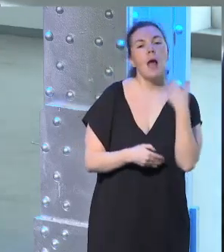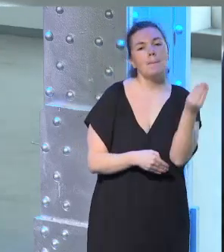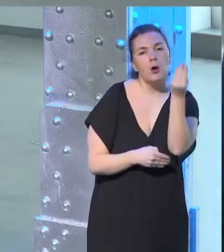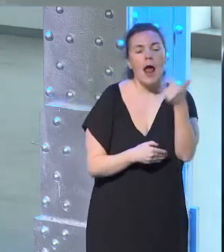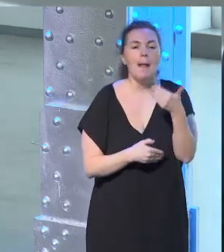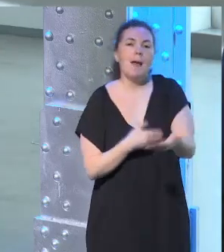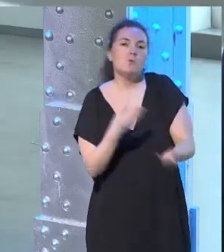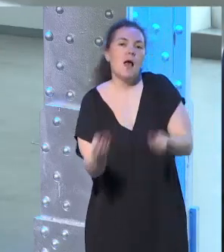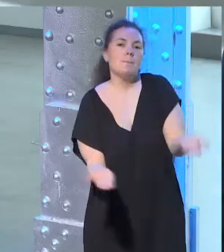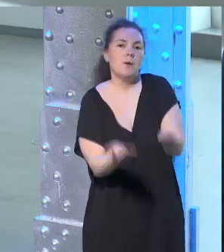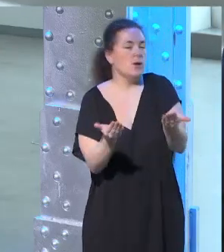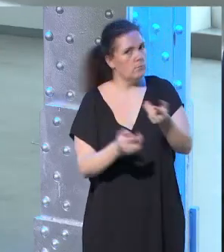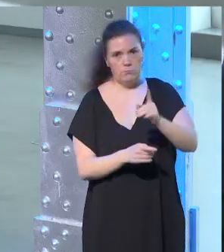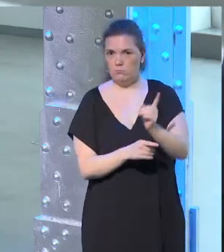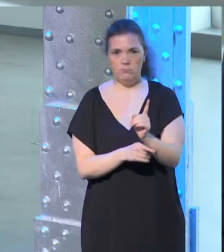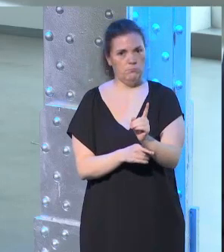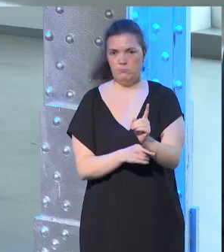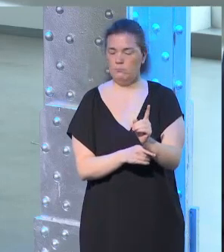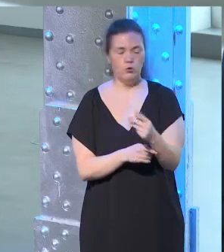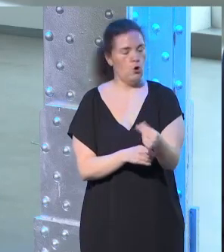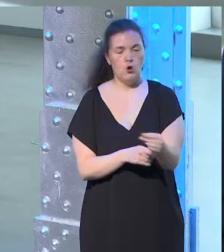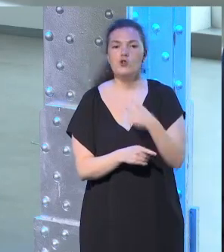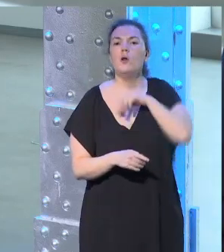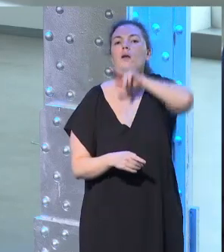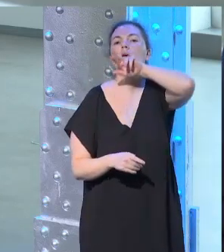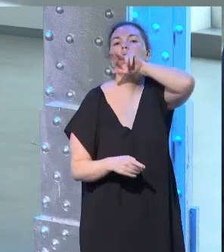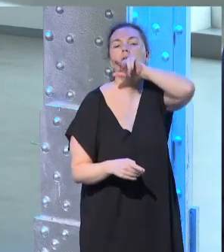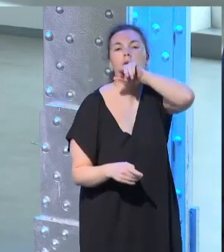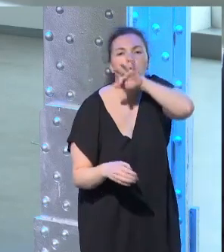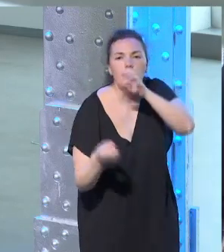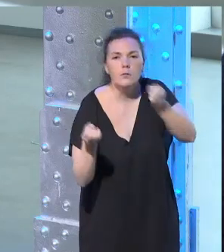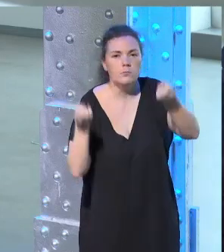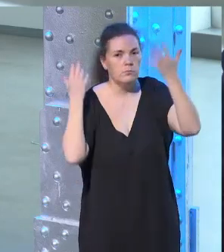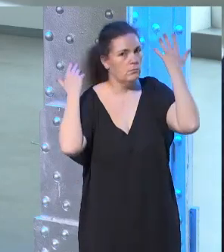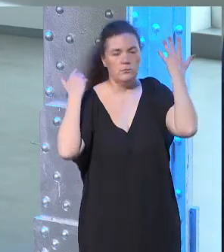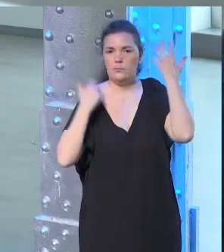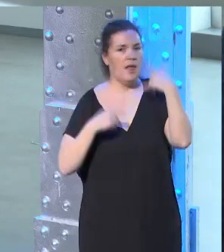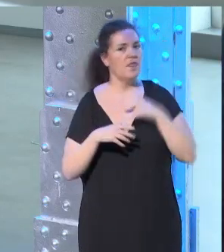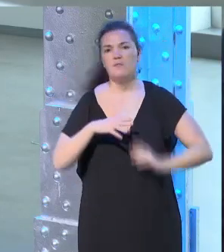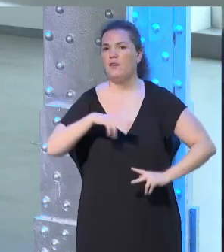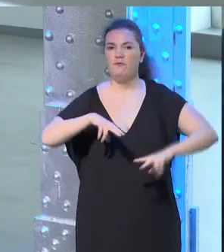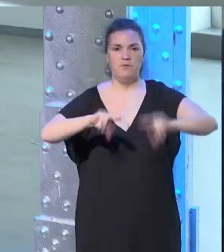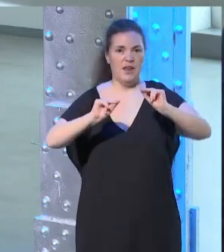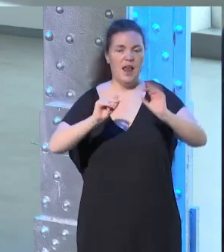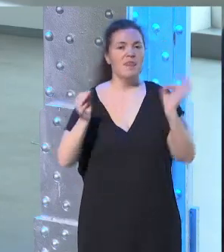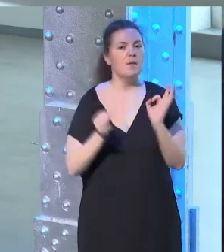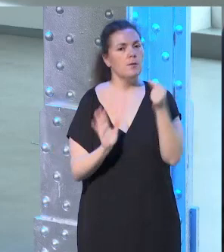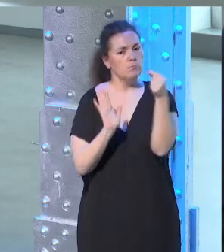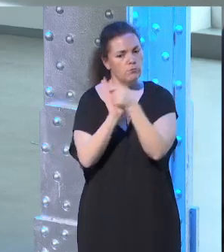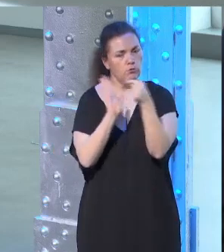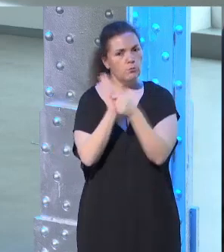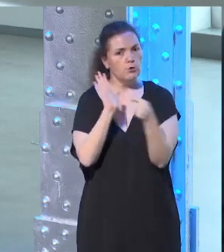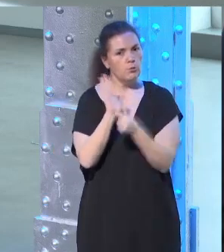a promover. No, no, no, no, no. Este tiempo de las palabras y de las formulaciones vacías debe acabar y tenemos que decir con